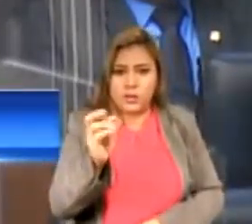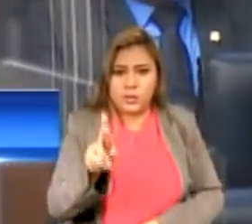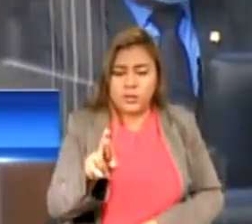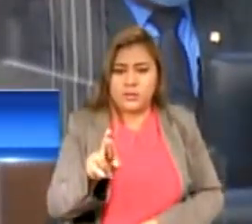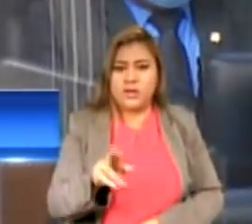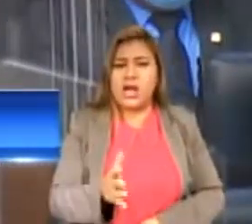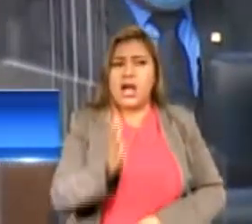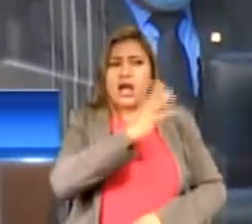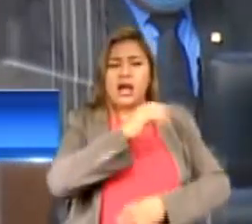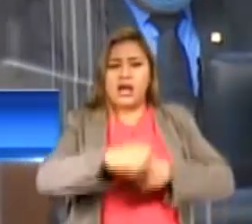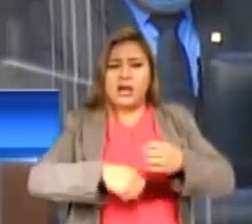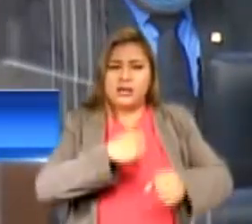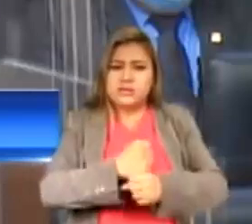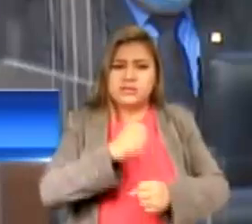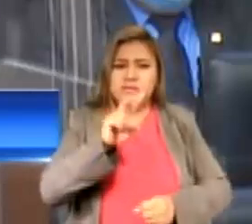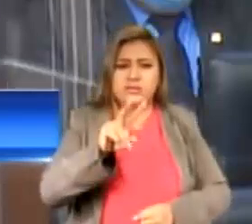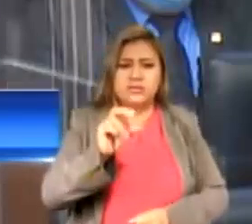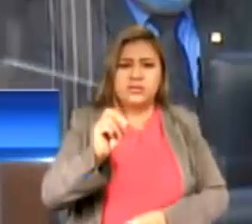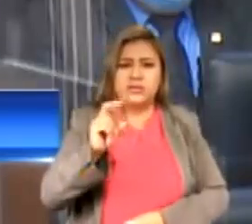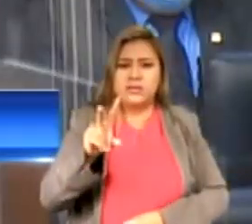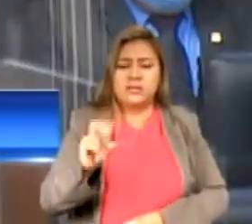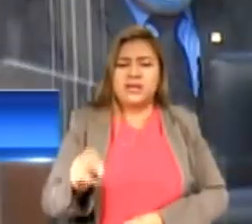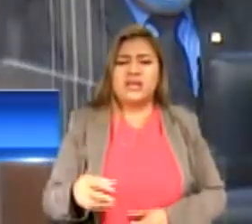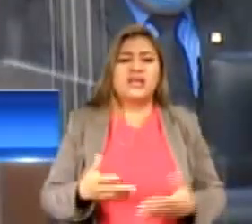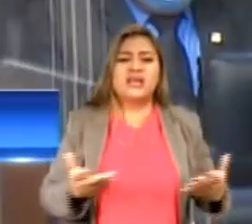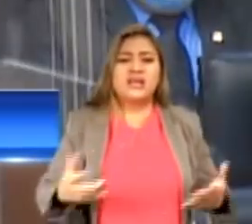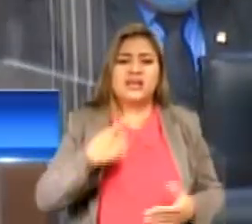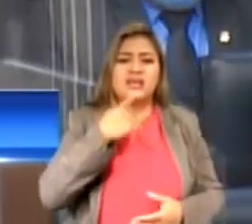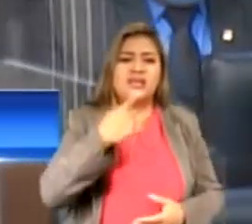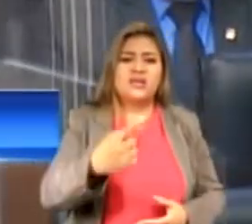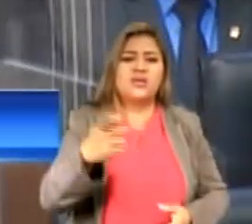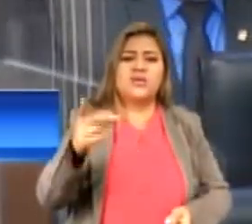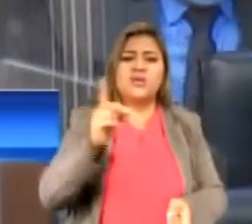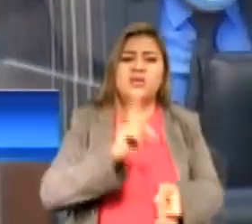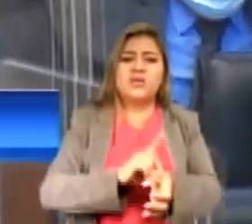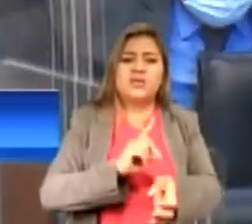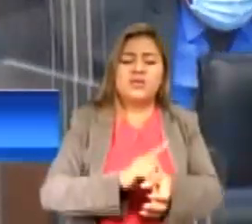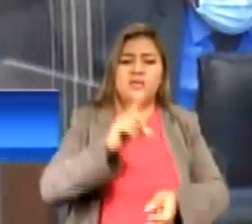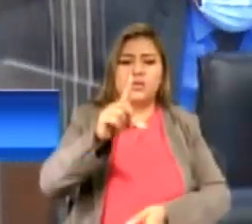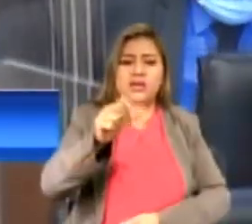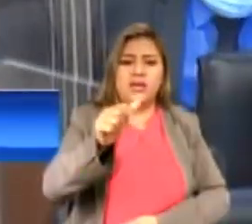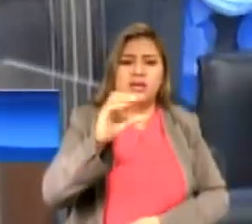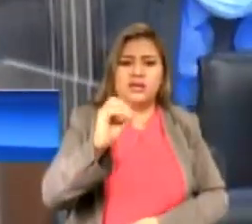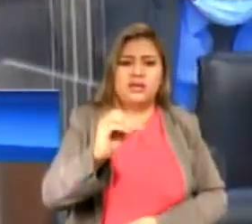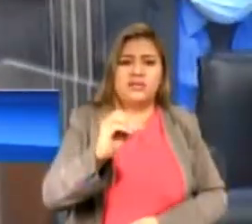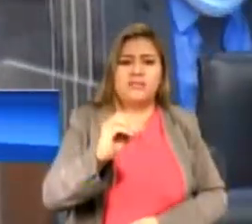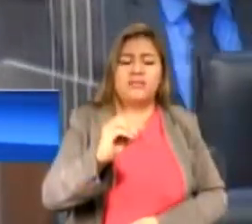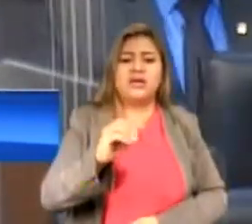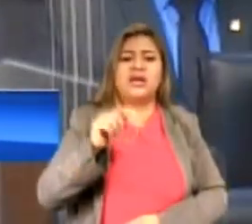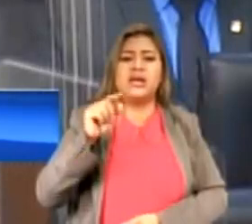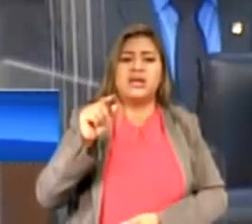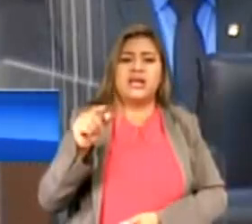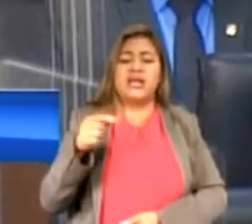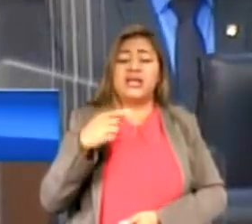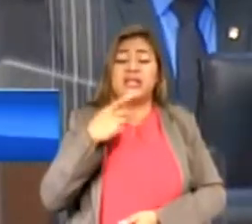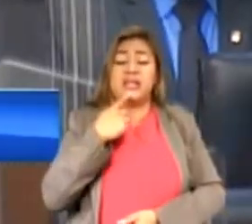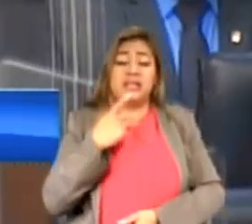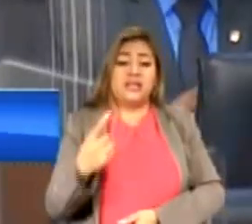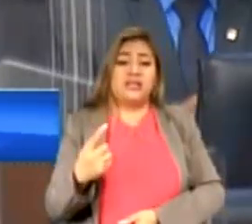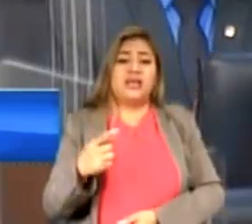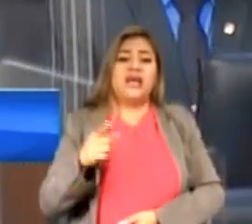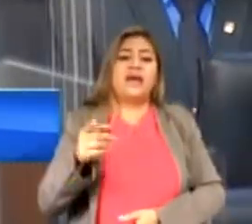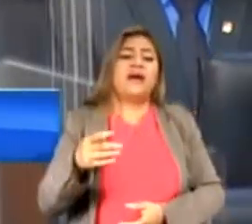año 2020. ¿Y qué nos dijo el doctor Lao? Que después se formó el escándalo, que había que vender activos